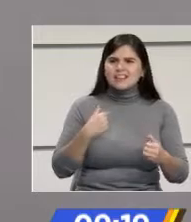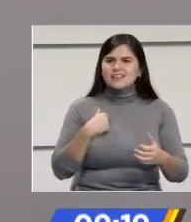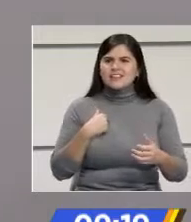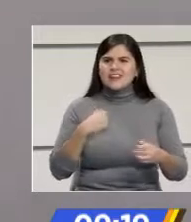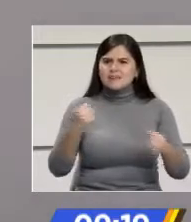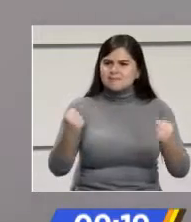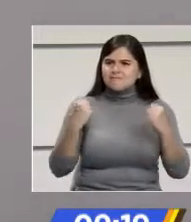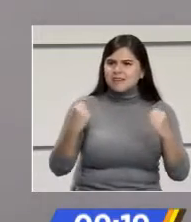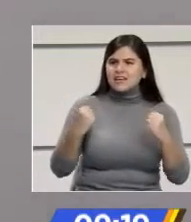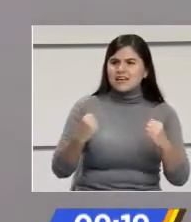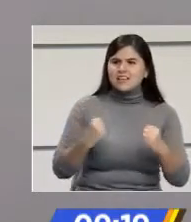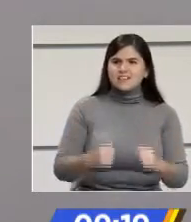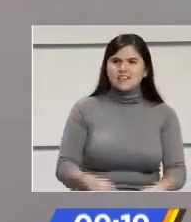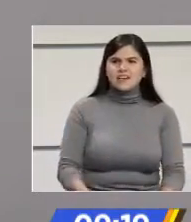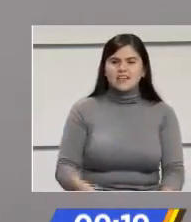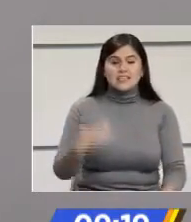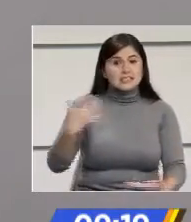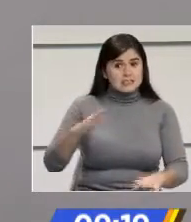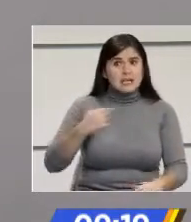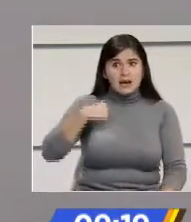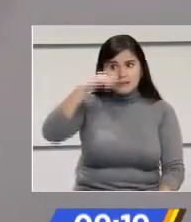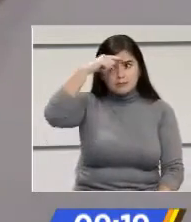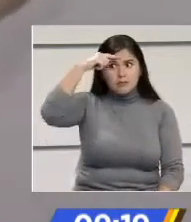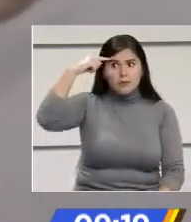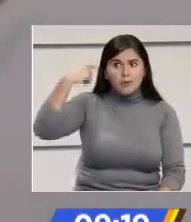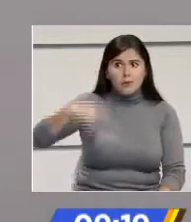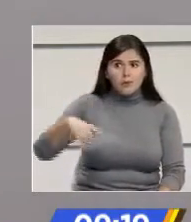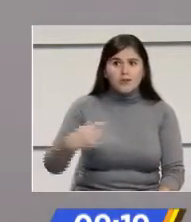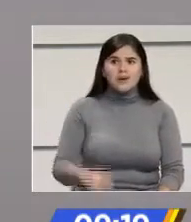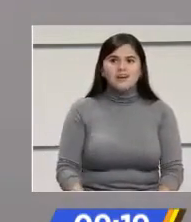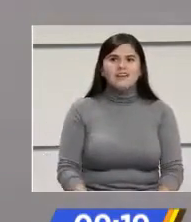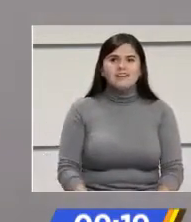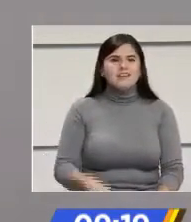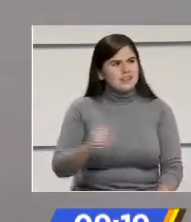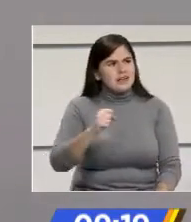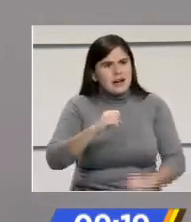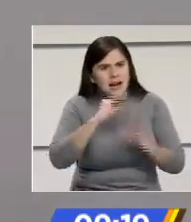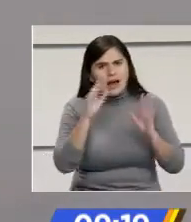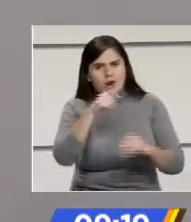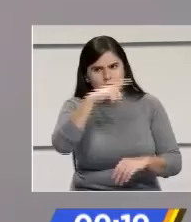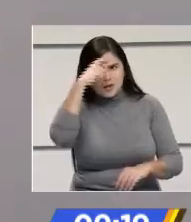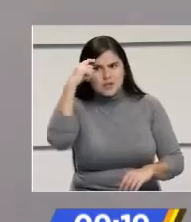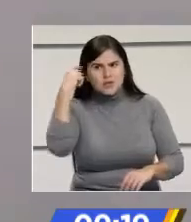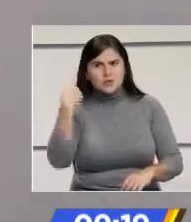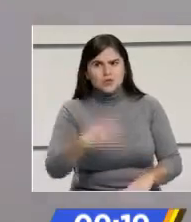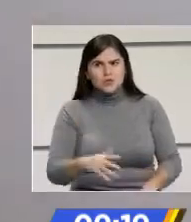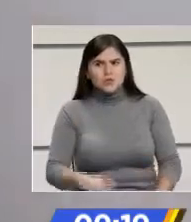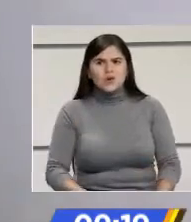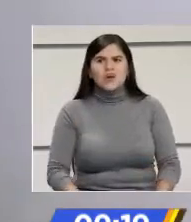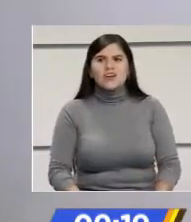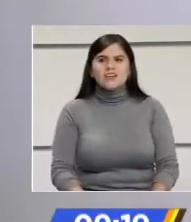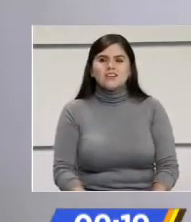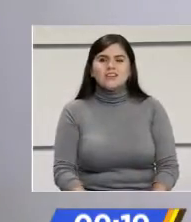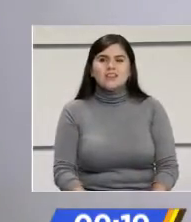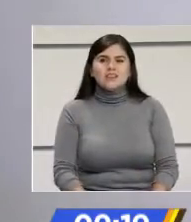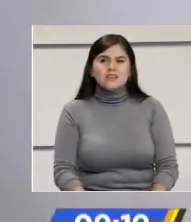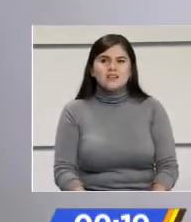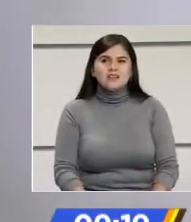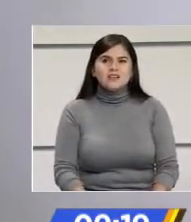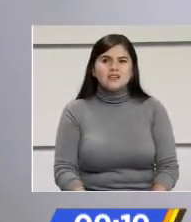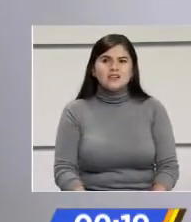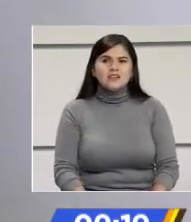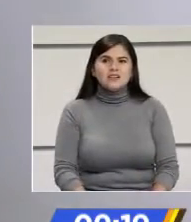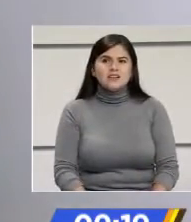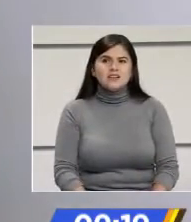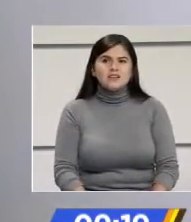qué? Que si entró el calor, ya estamos sudando. Estar sudando, por supuesto, esta es la idea. Ya está aquí tan mal en otros videos, de que quiero